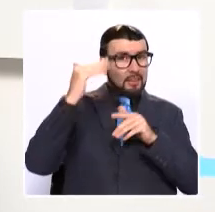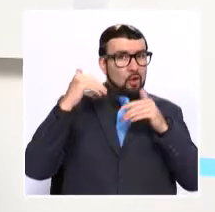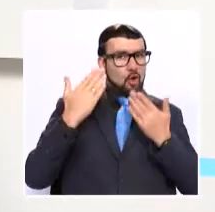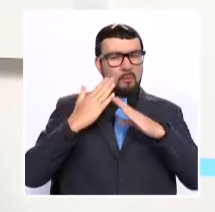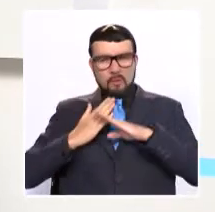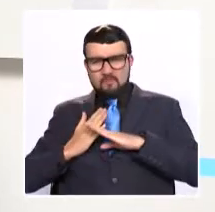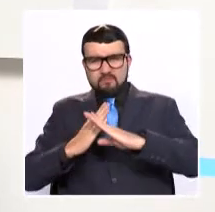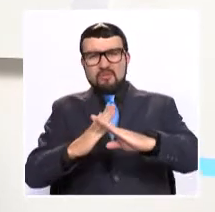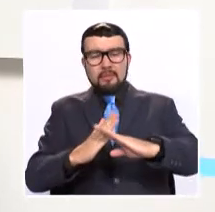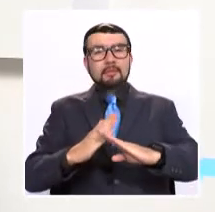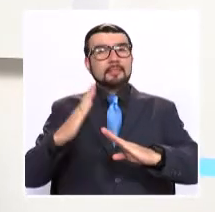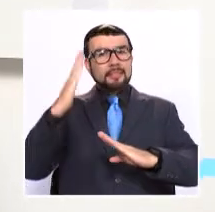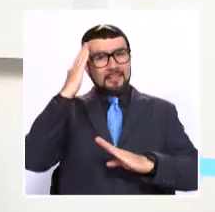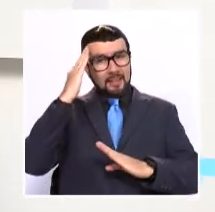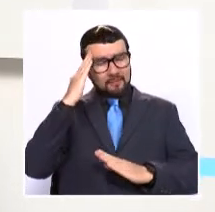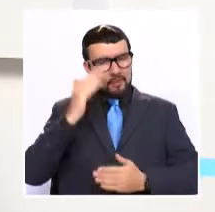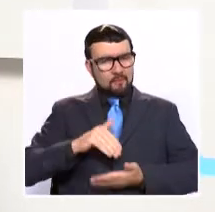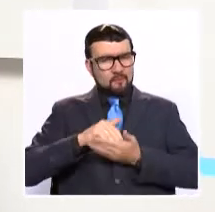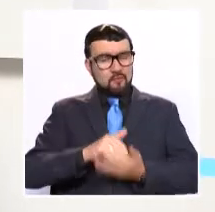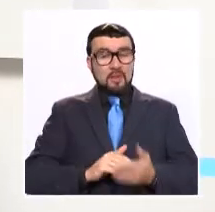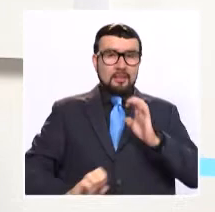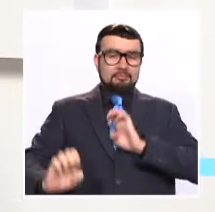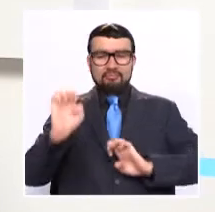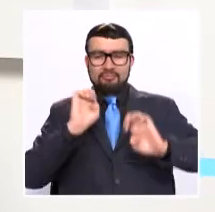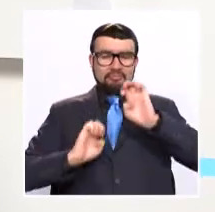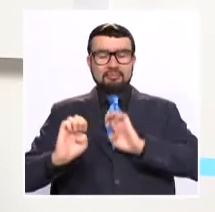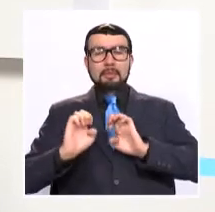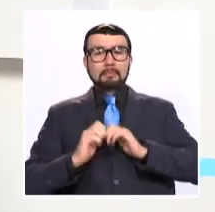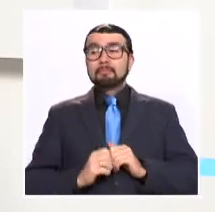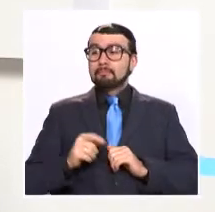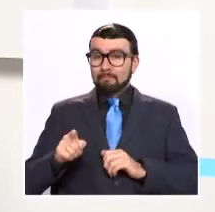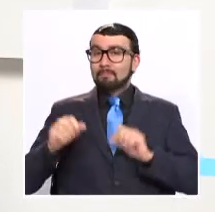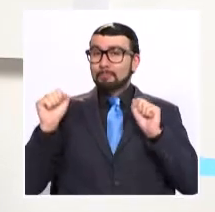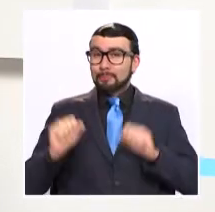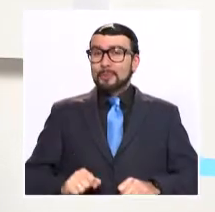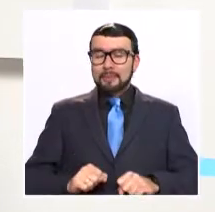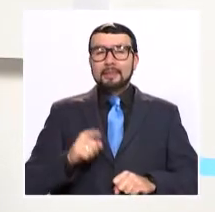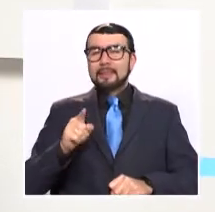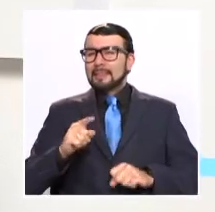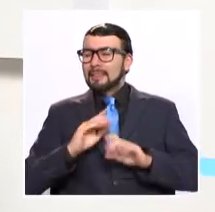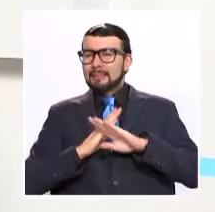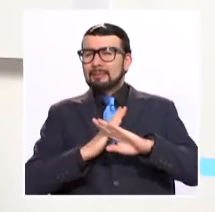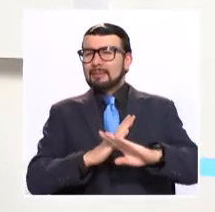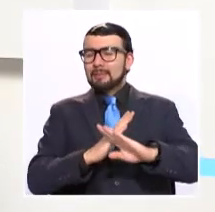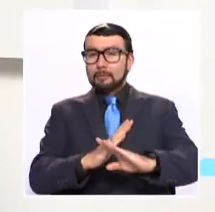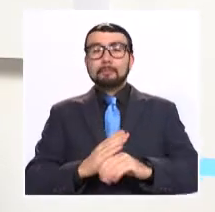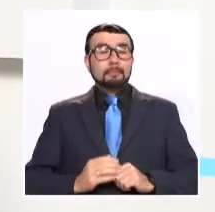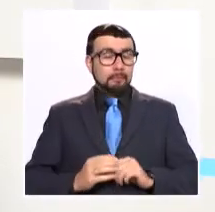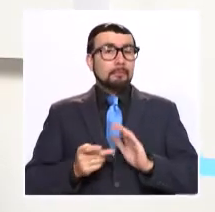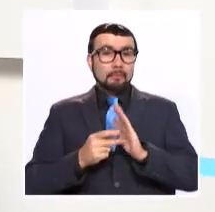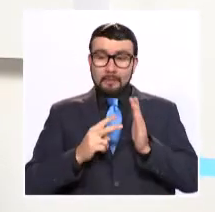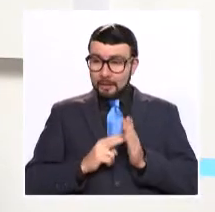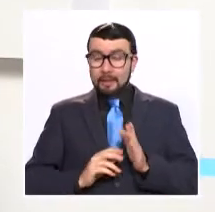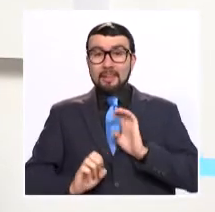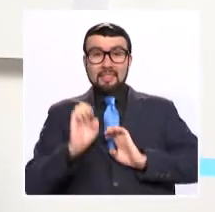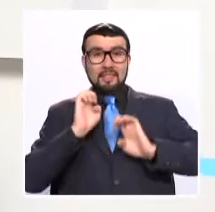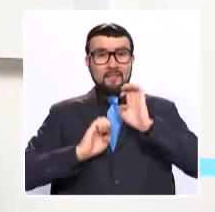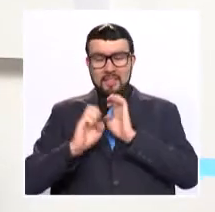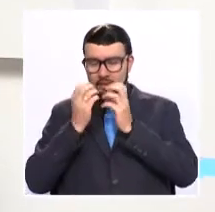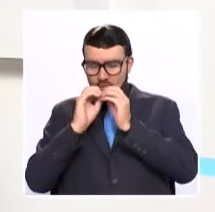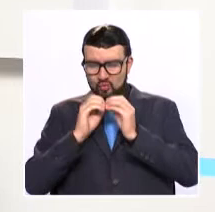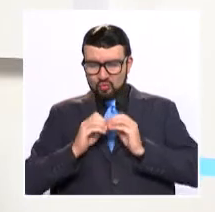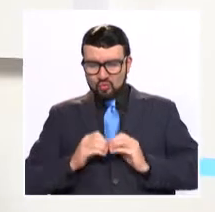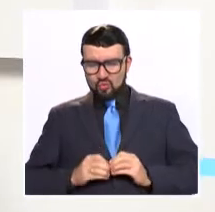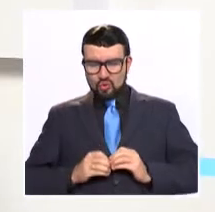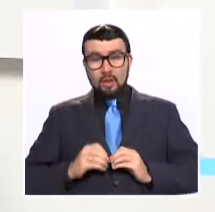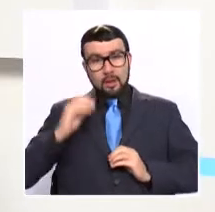que se aplicó para que se vuelva inmune, o sea, cree todos los mecanismos de defensa para que la